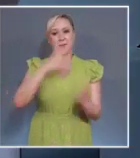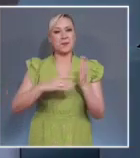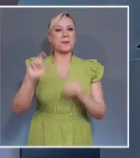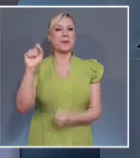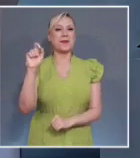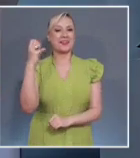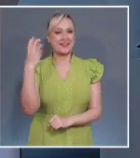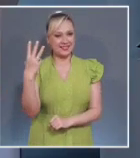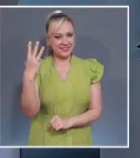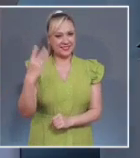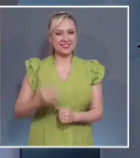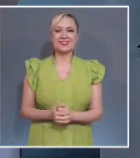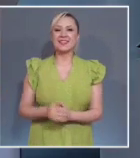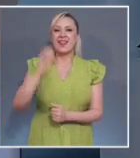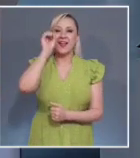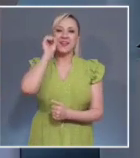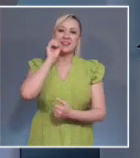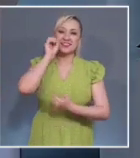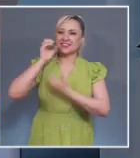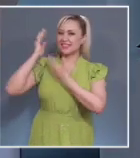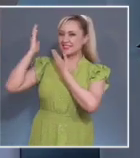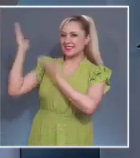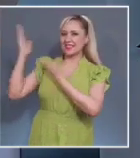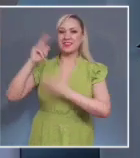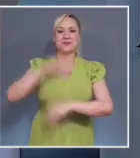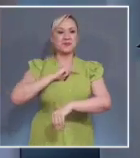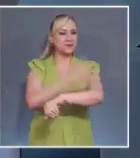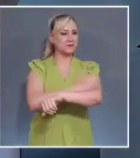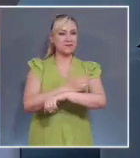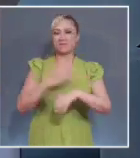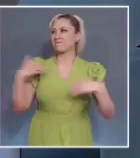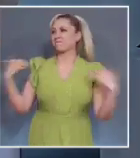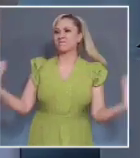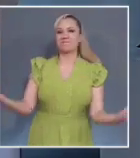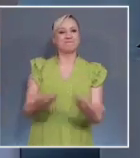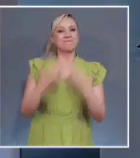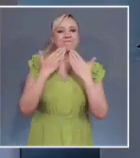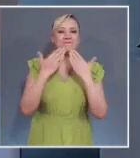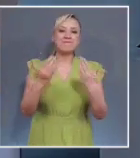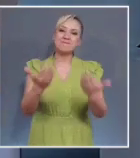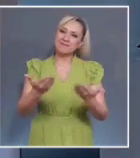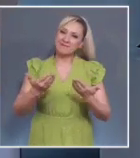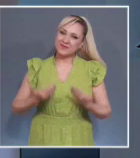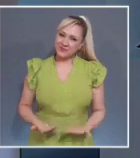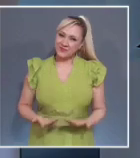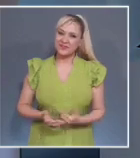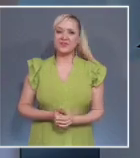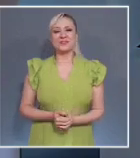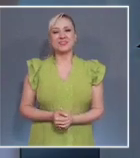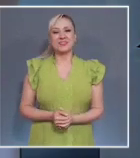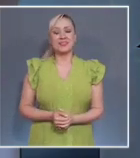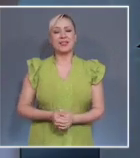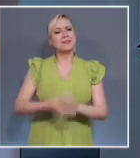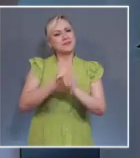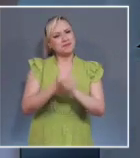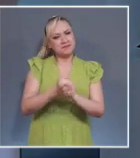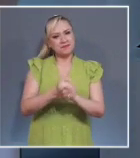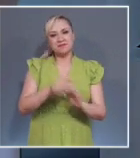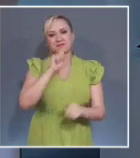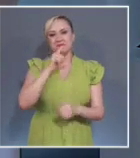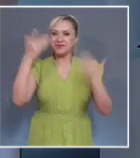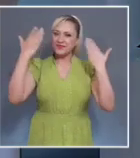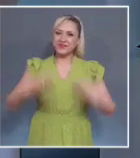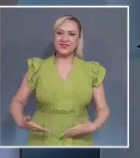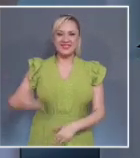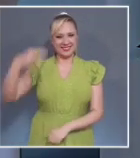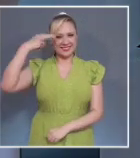Soy Oscar González y a nombre de todo este equipo de trabajo le damos la más cordial bienvenida y saludamos a mi compañera Nidia Díaz en